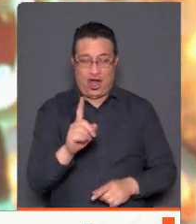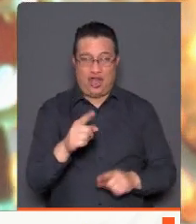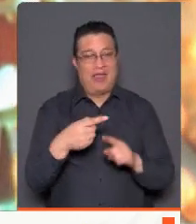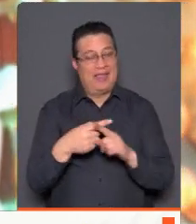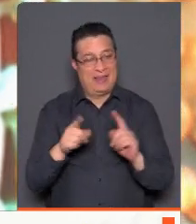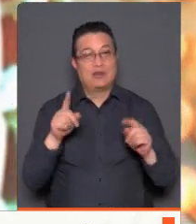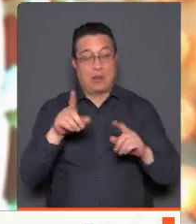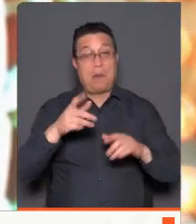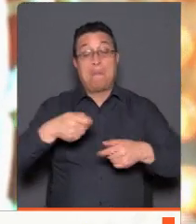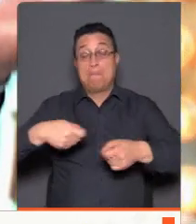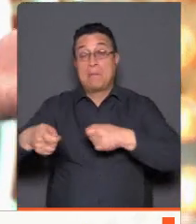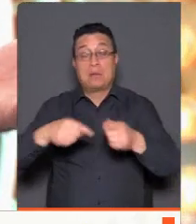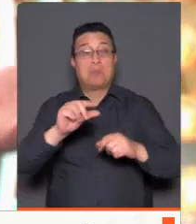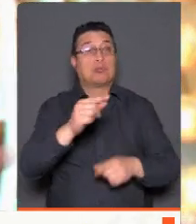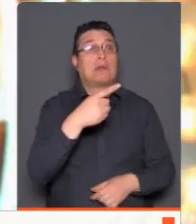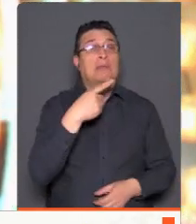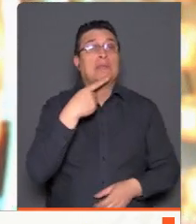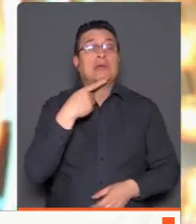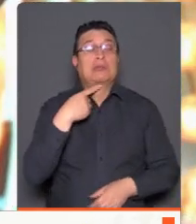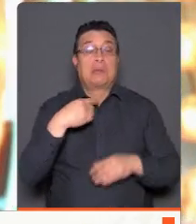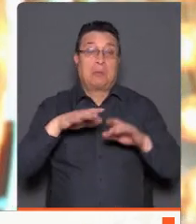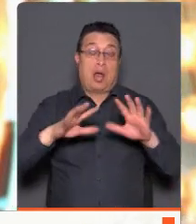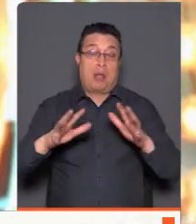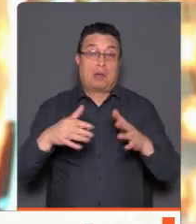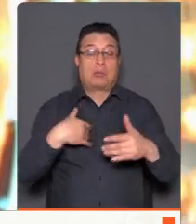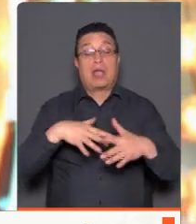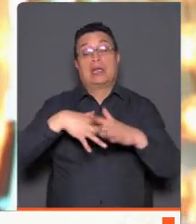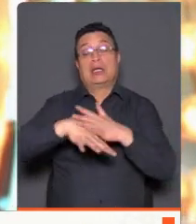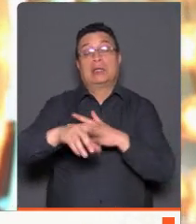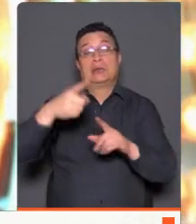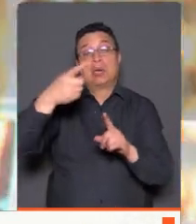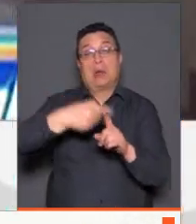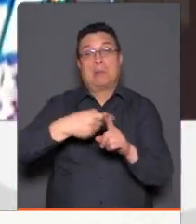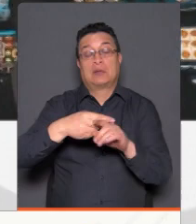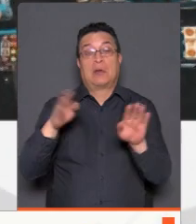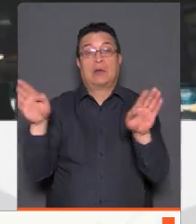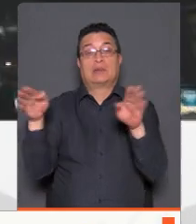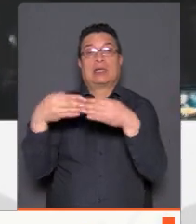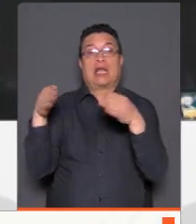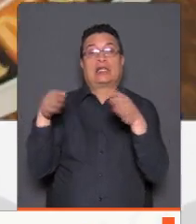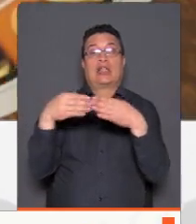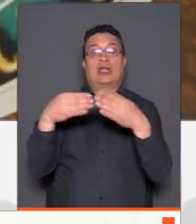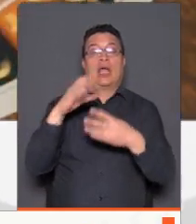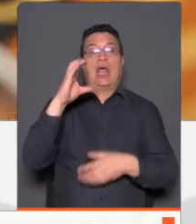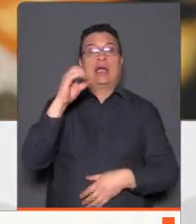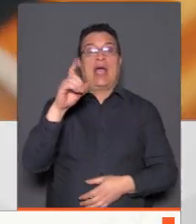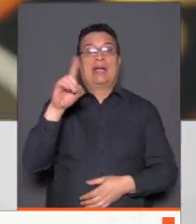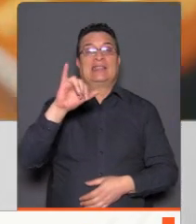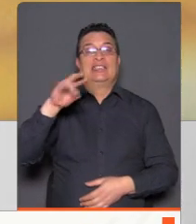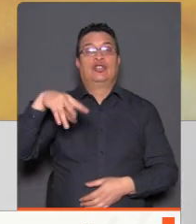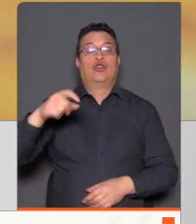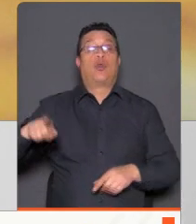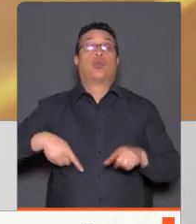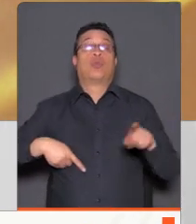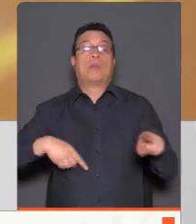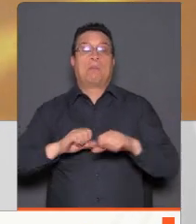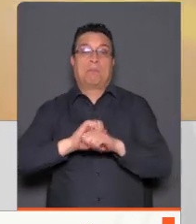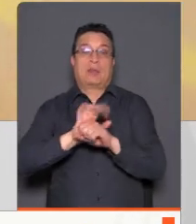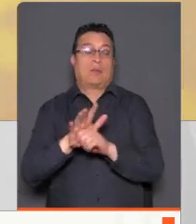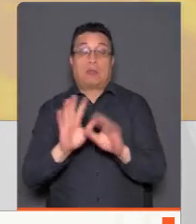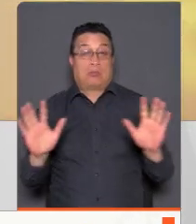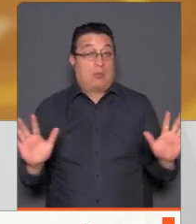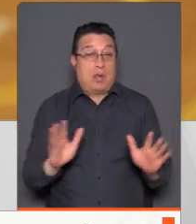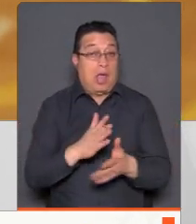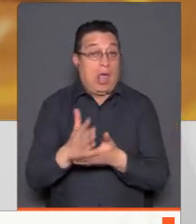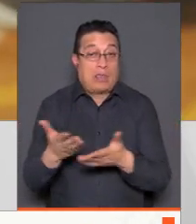el mercado había poco interés, producto, por ejemplo, de los 15 meses en que tuvieron que estar cerrados los casinos producto de la pandemia. Eso es lo que se sabe hasta el momento. Lo